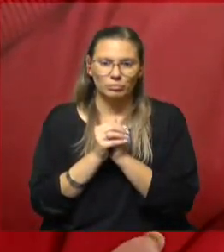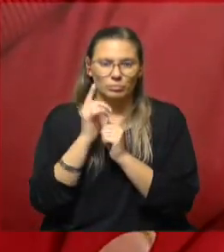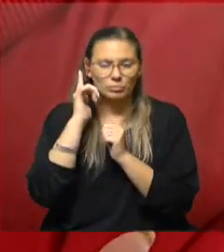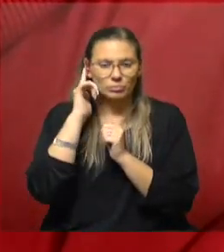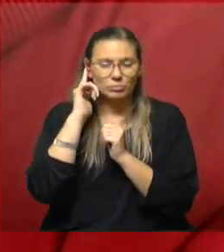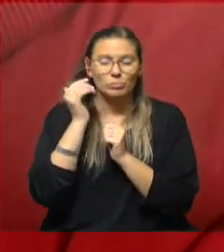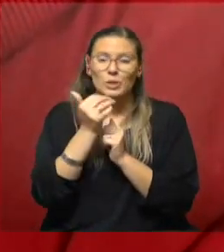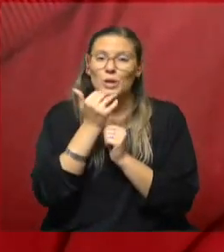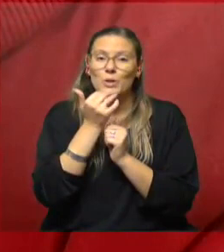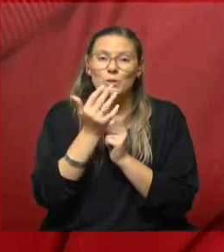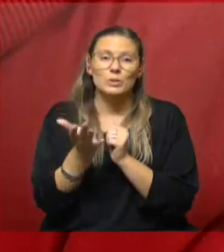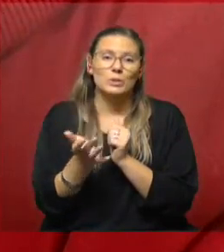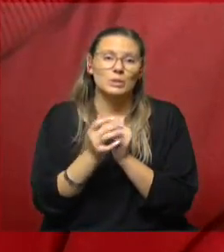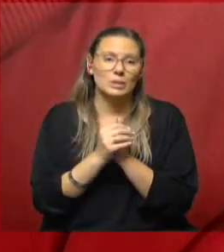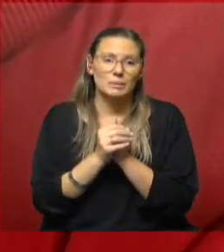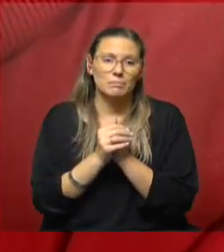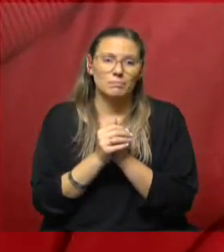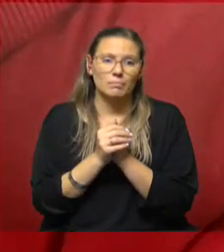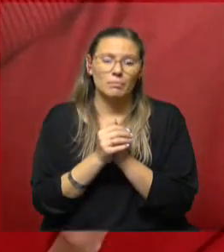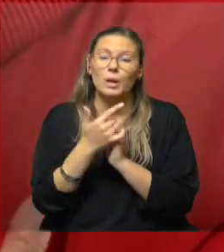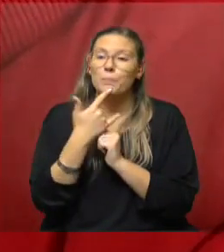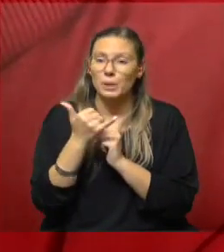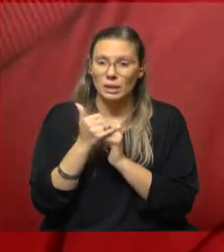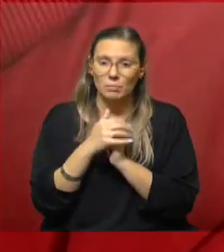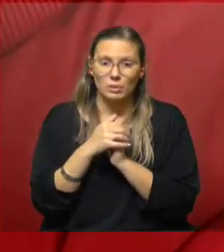Qué sé yo, ella, por ejemplo,